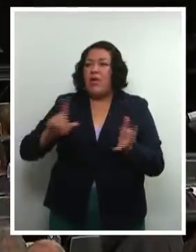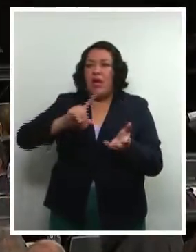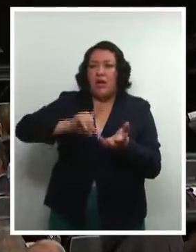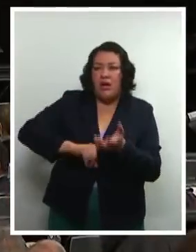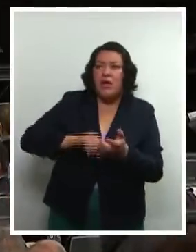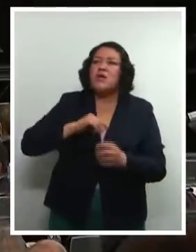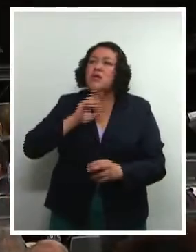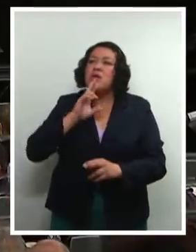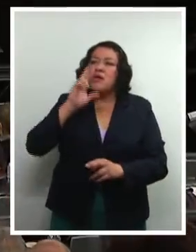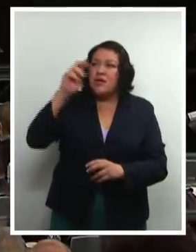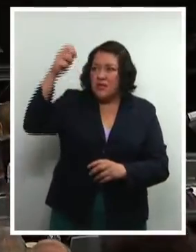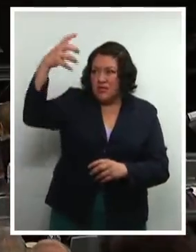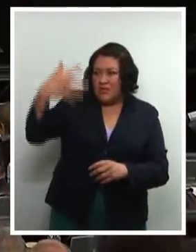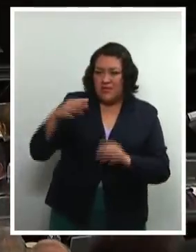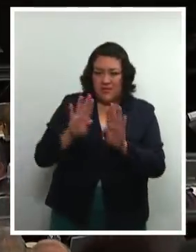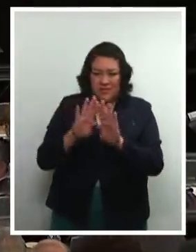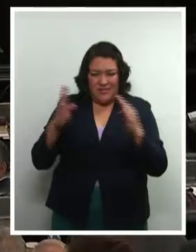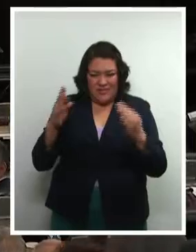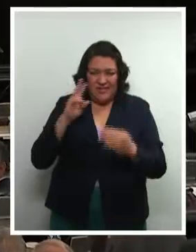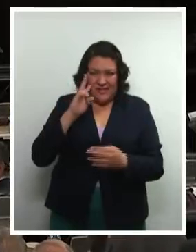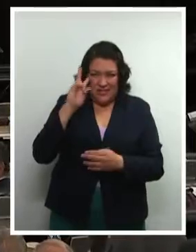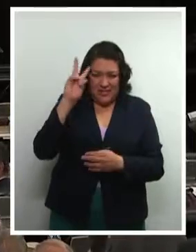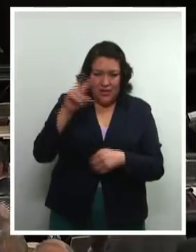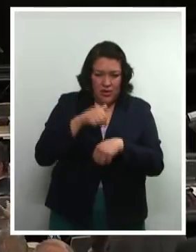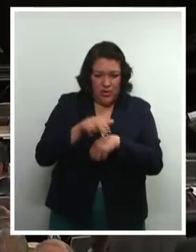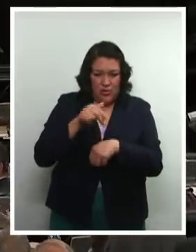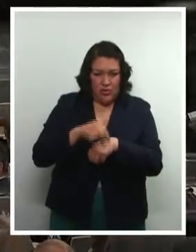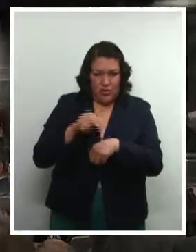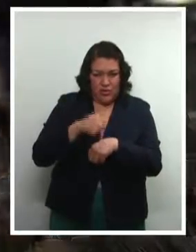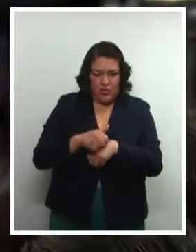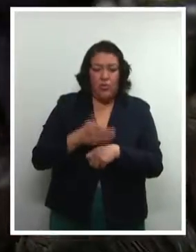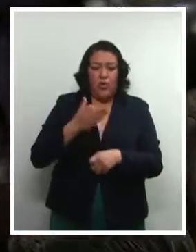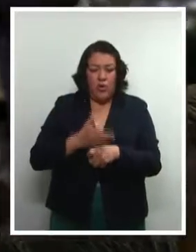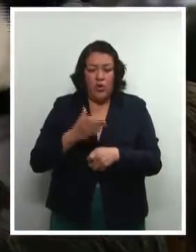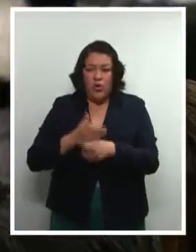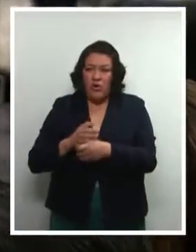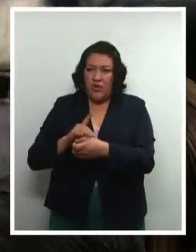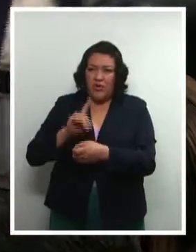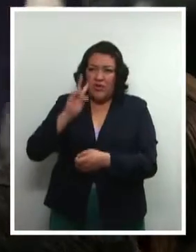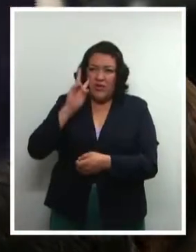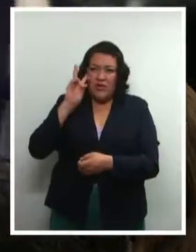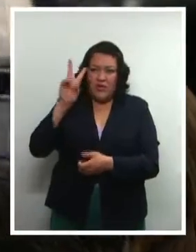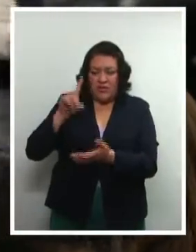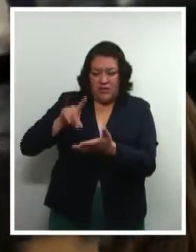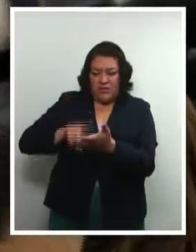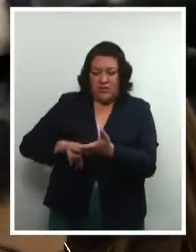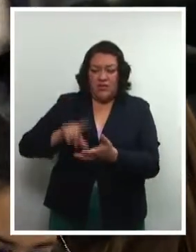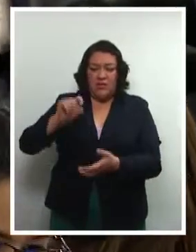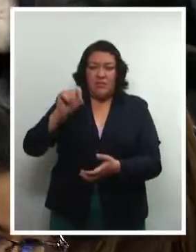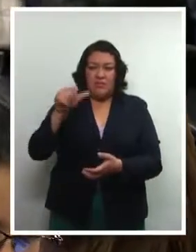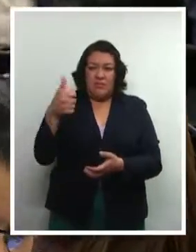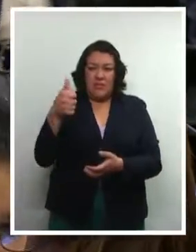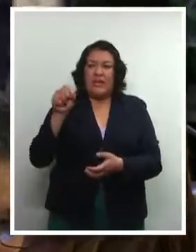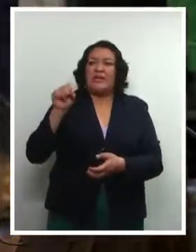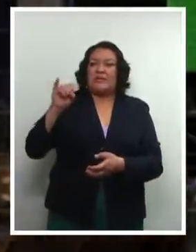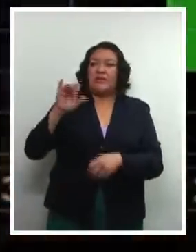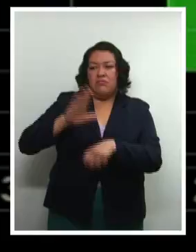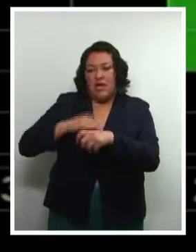en este tablero electrónico. Veamos, se han emitido 26 votos a